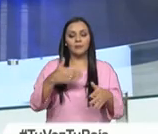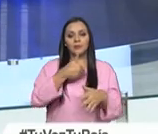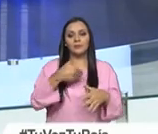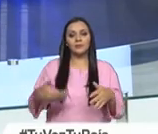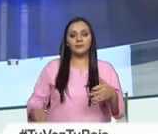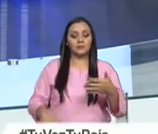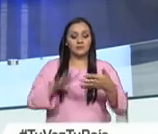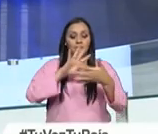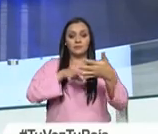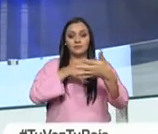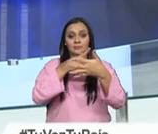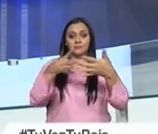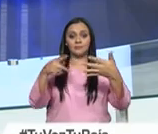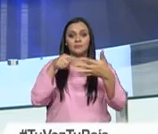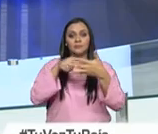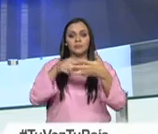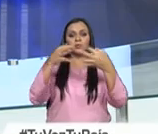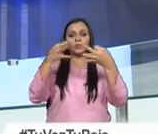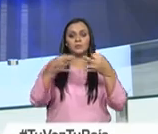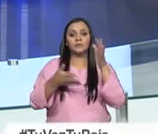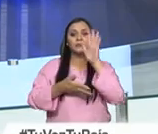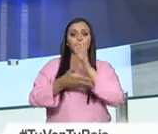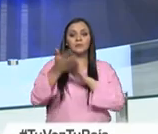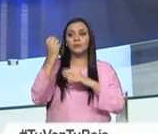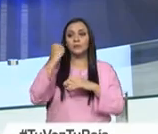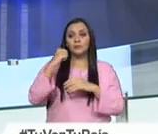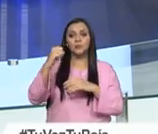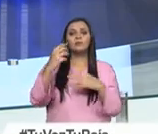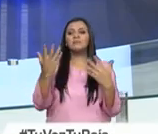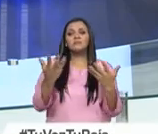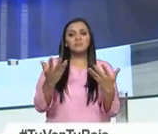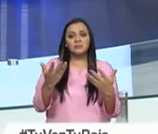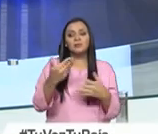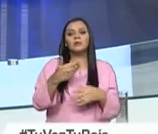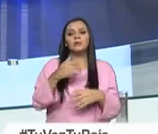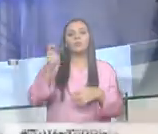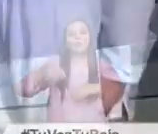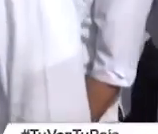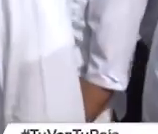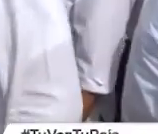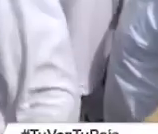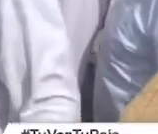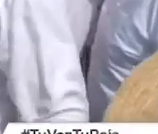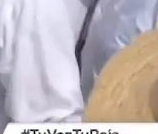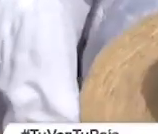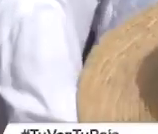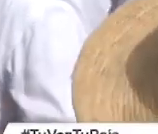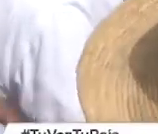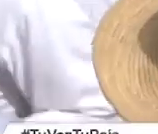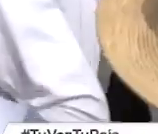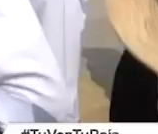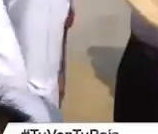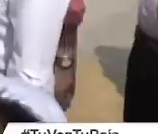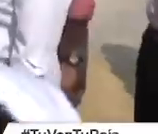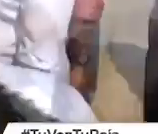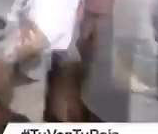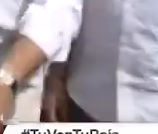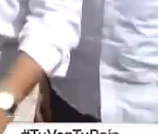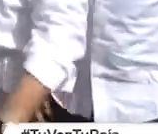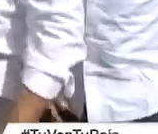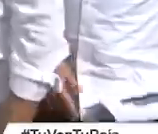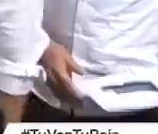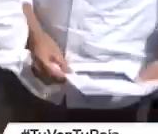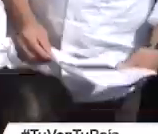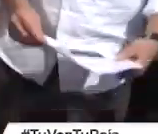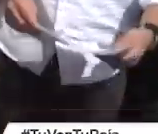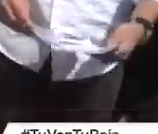el presidente de la República, Rafael Correa, y el titular del Consejo de la Judicatura, Gustavo Kalk, recorrieron el segundo complejo judicial y